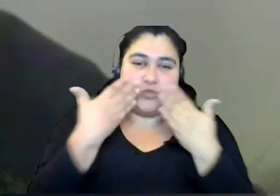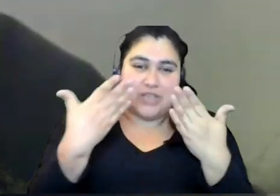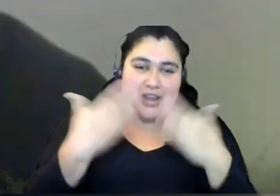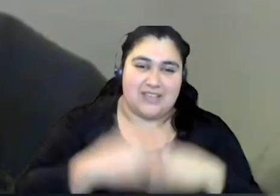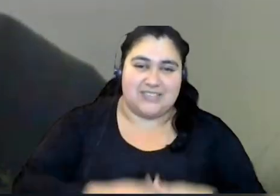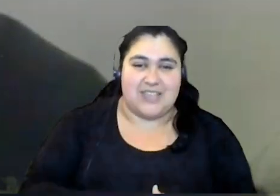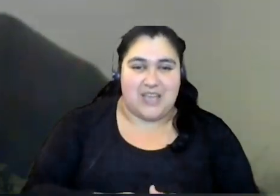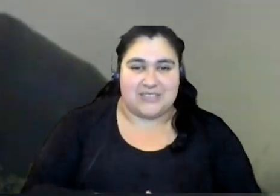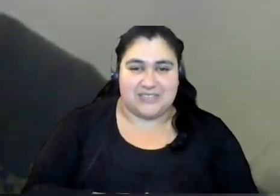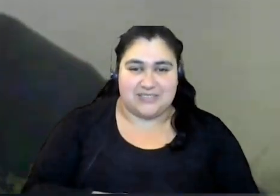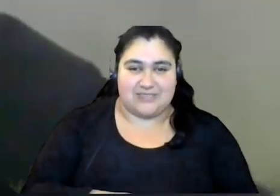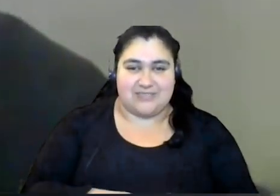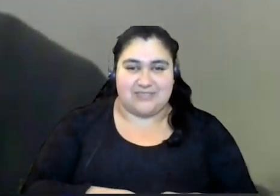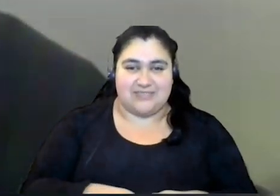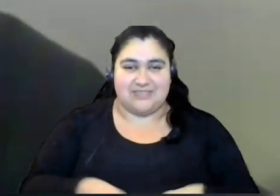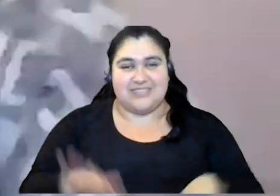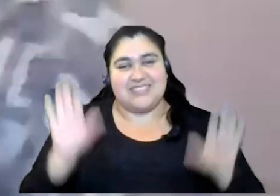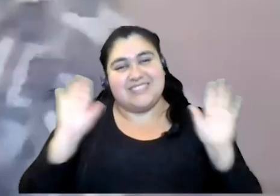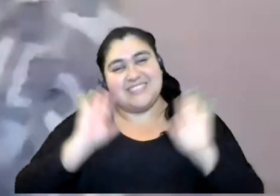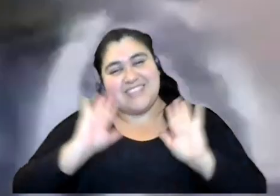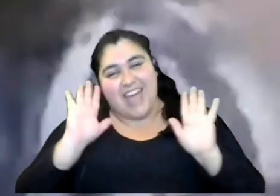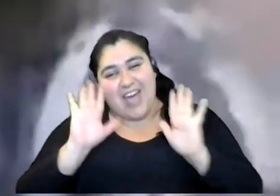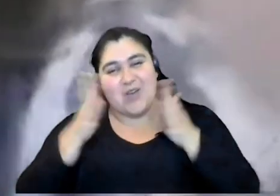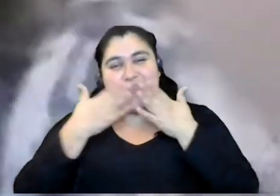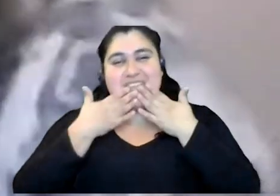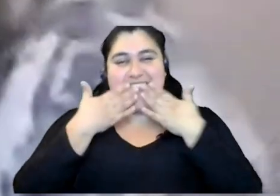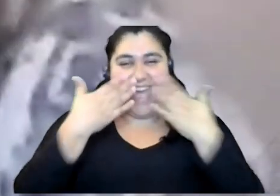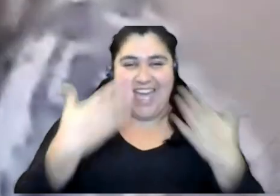gracias. gracias. Chao, muchas gracias a